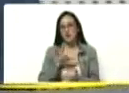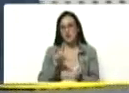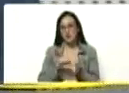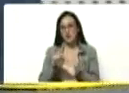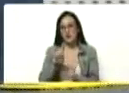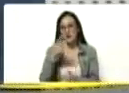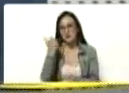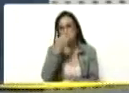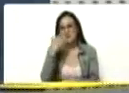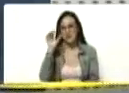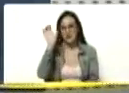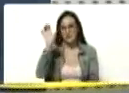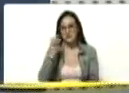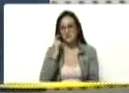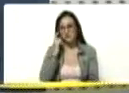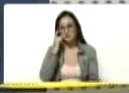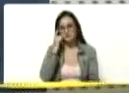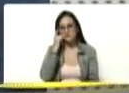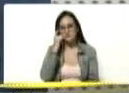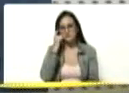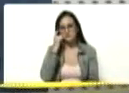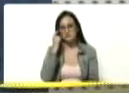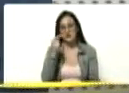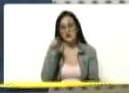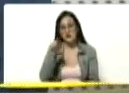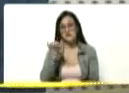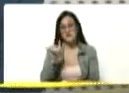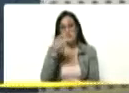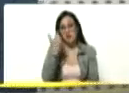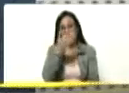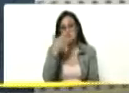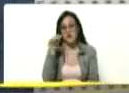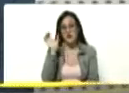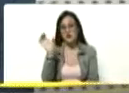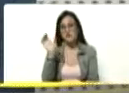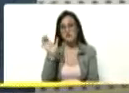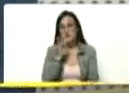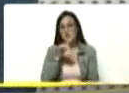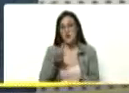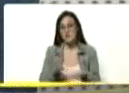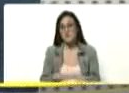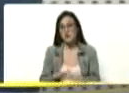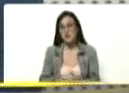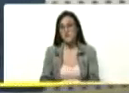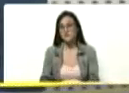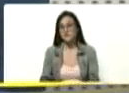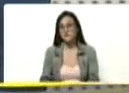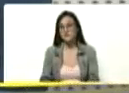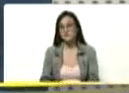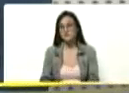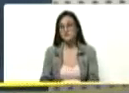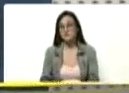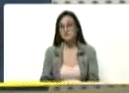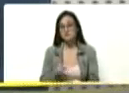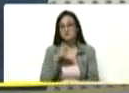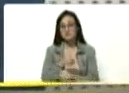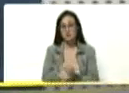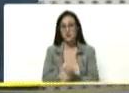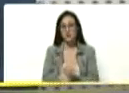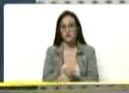del imperialismo. Ese imperialismo que no cesa en su pretensión de imponer por la